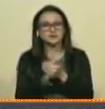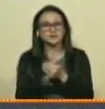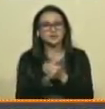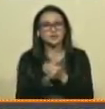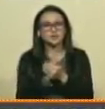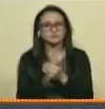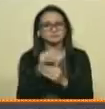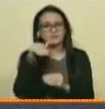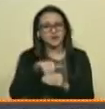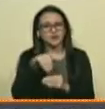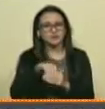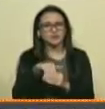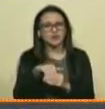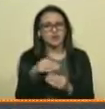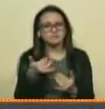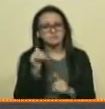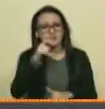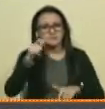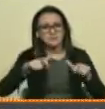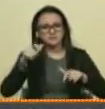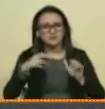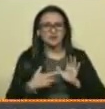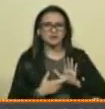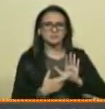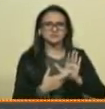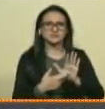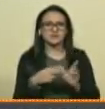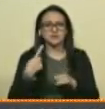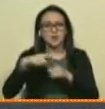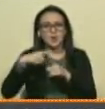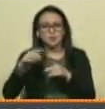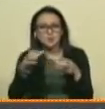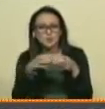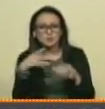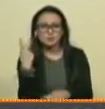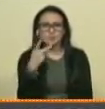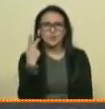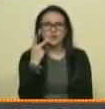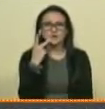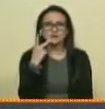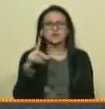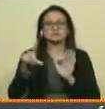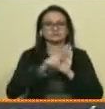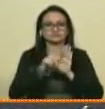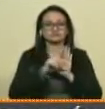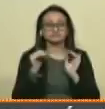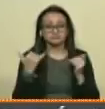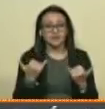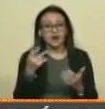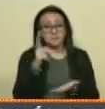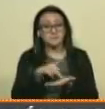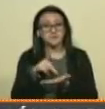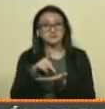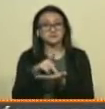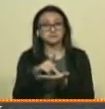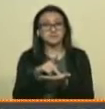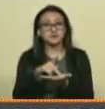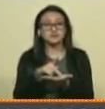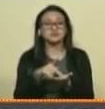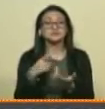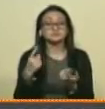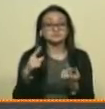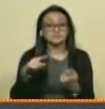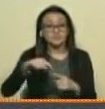Debemos destacar que allí estuvieron presentes los representantes de los partidos políticos legales, por supuesto, que van a participar en la contienda, y